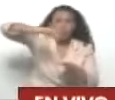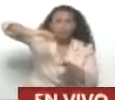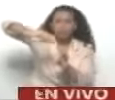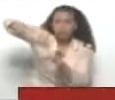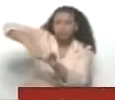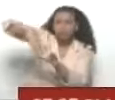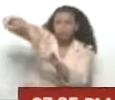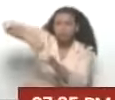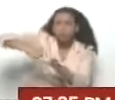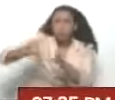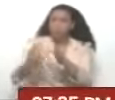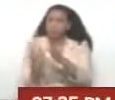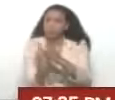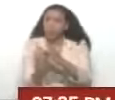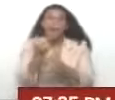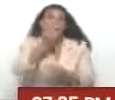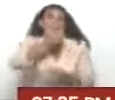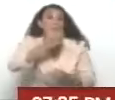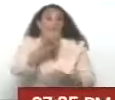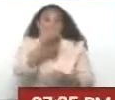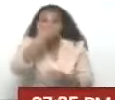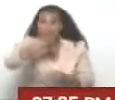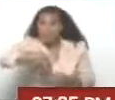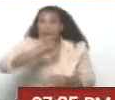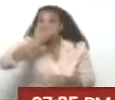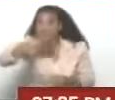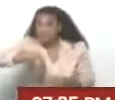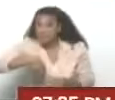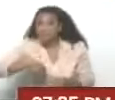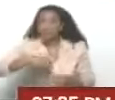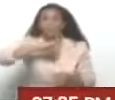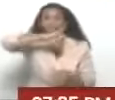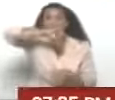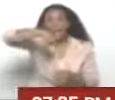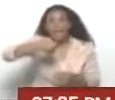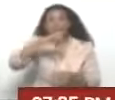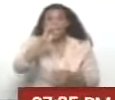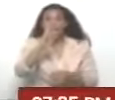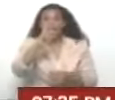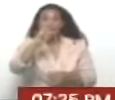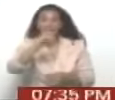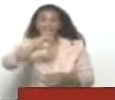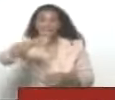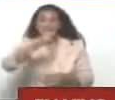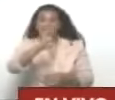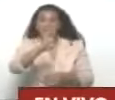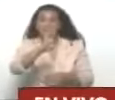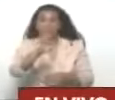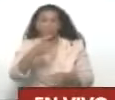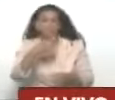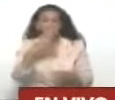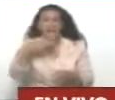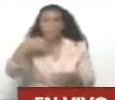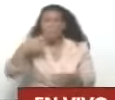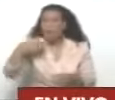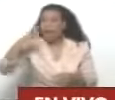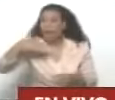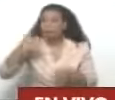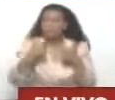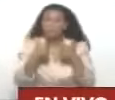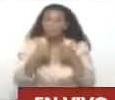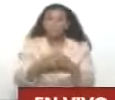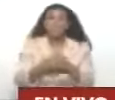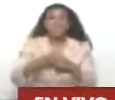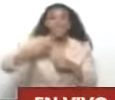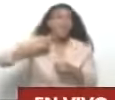es la manzana, el jengibre le da un toque picante extraordinario y